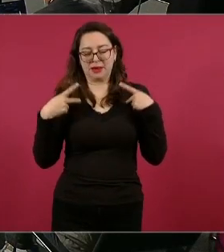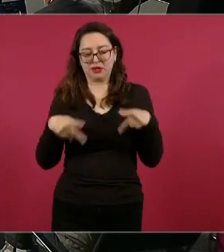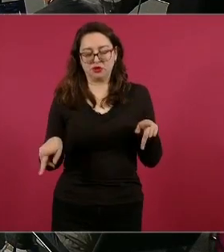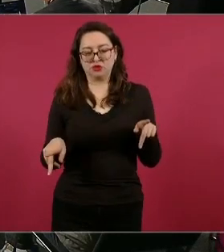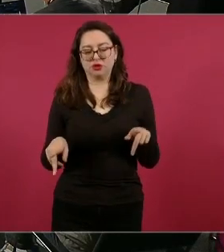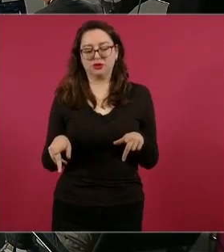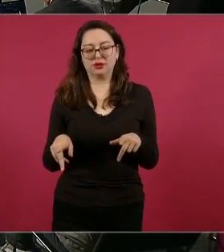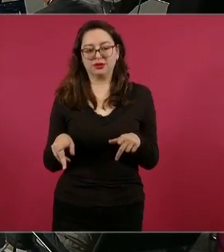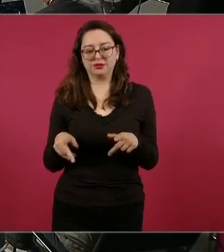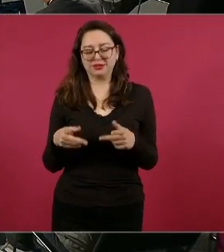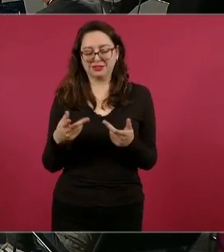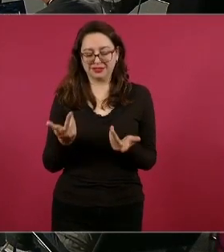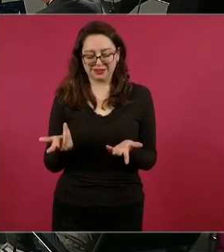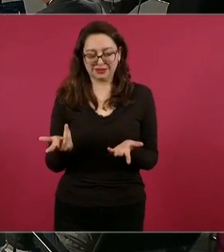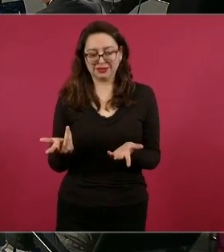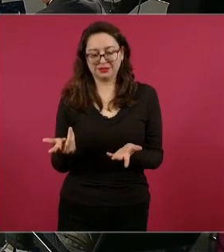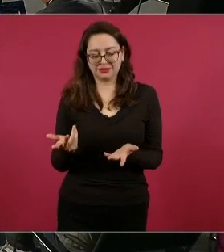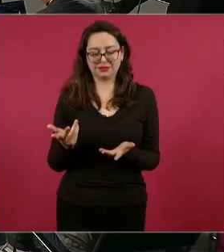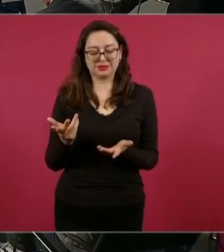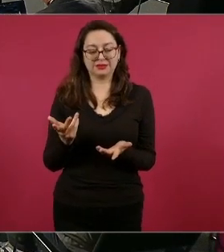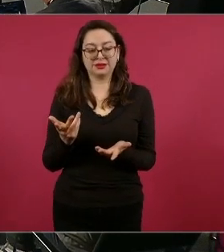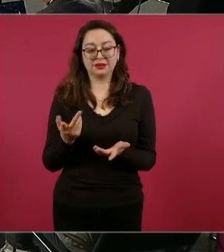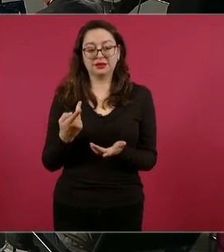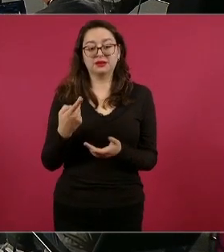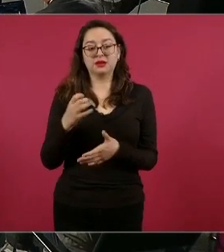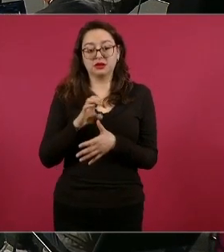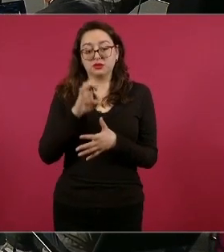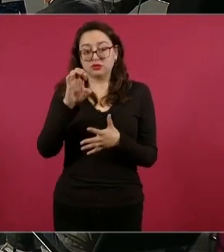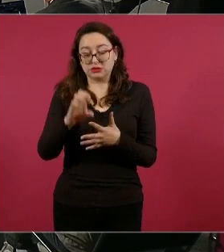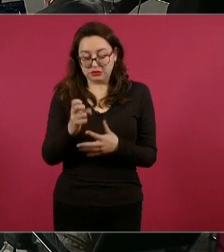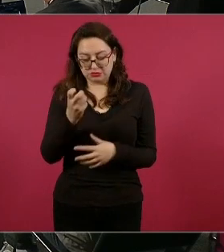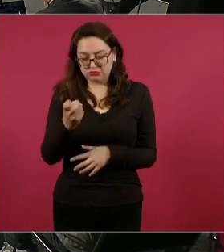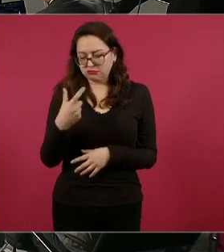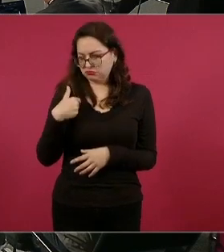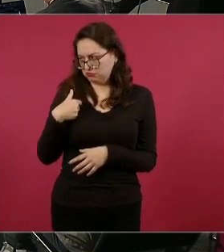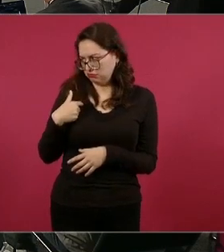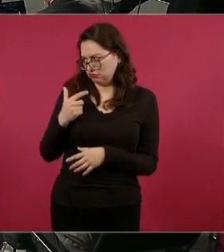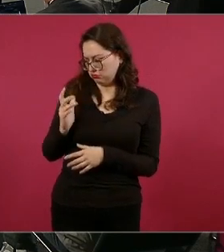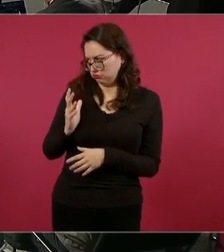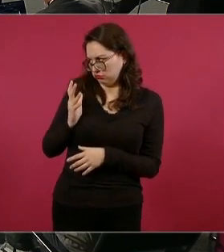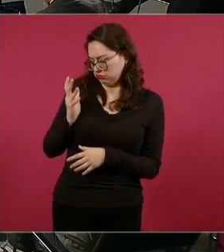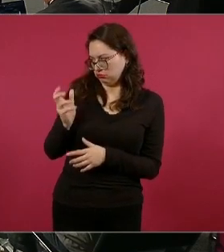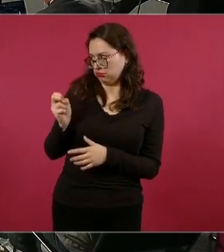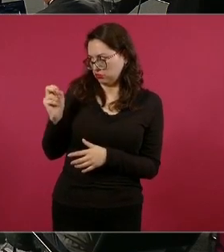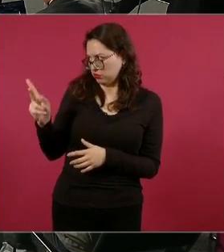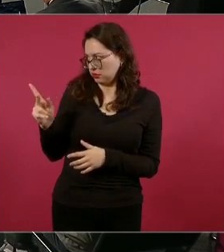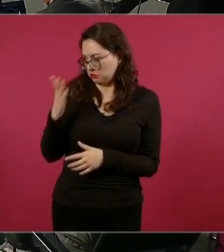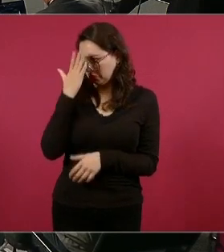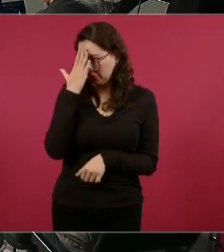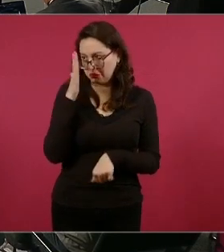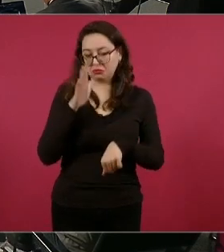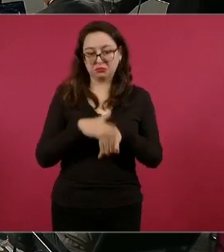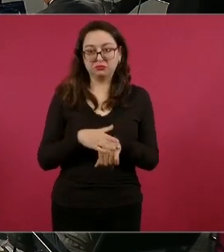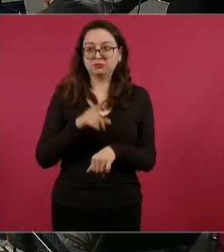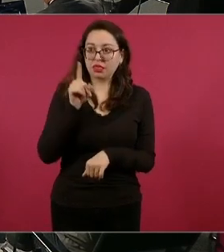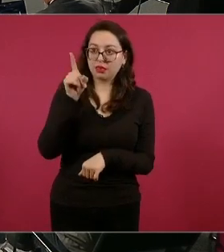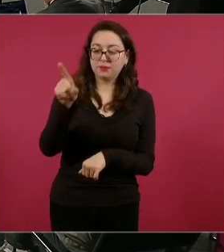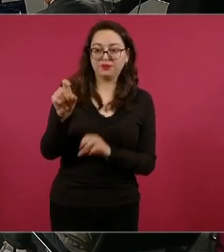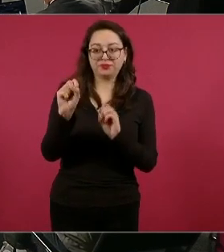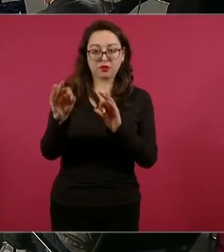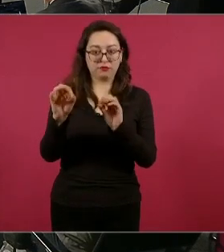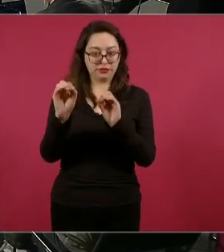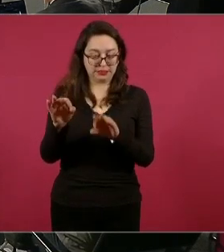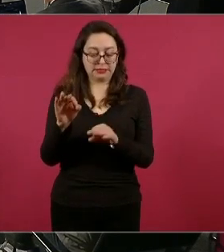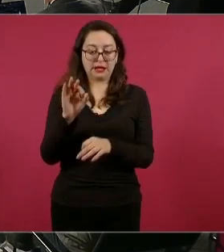impactado al licenciado Luis Donaldo. Entonces, con esa información yo llegué con Juan Francisco Ilio Ortiz,